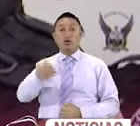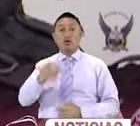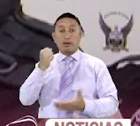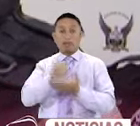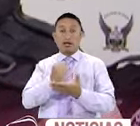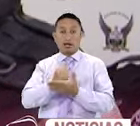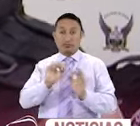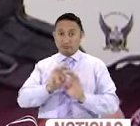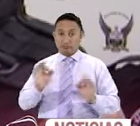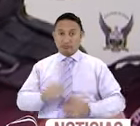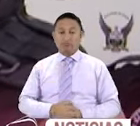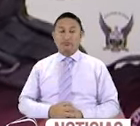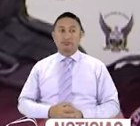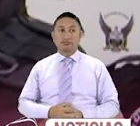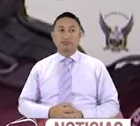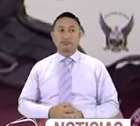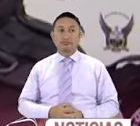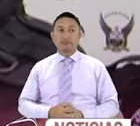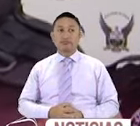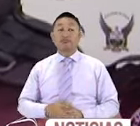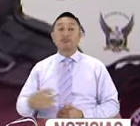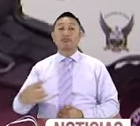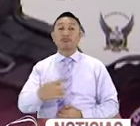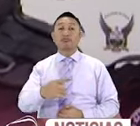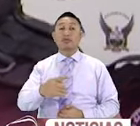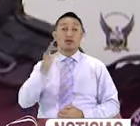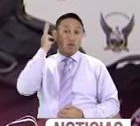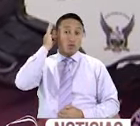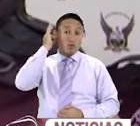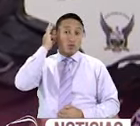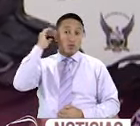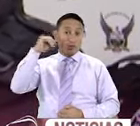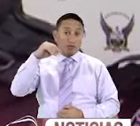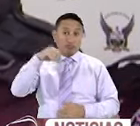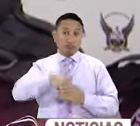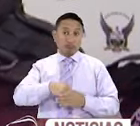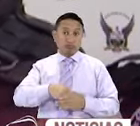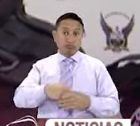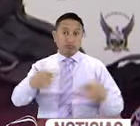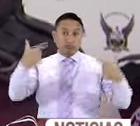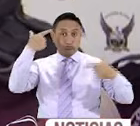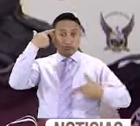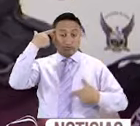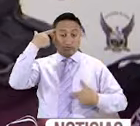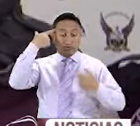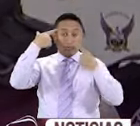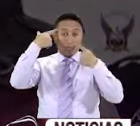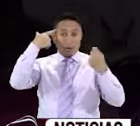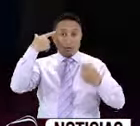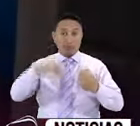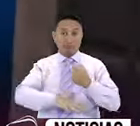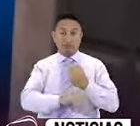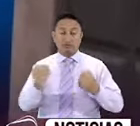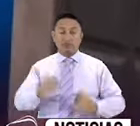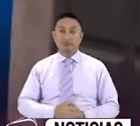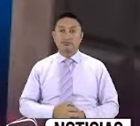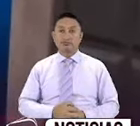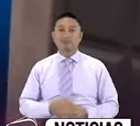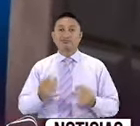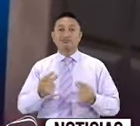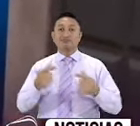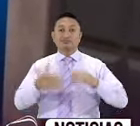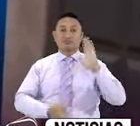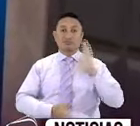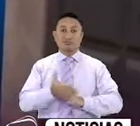videos. Les sustuvieron a las 2 profesoras dentro de la tricimoto y al señor fue llevado en el vehículo. Inmediatamente se dio paso a